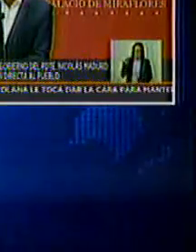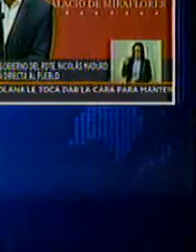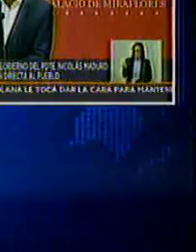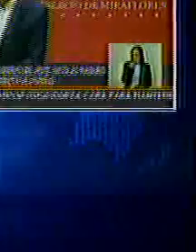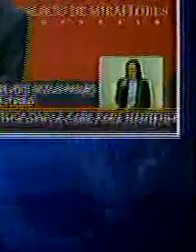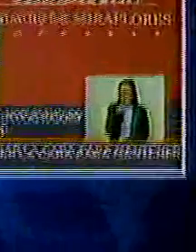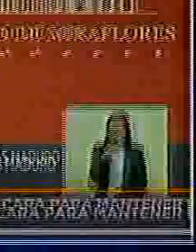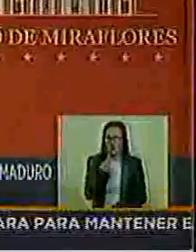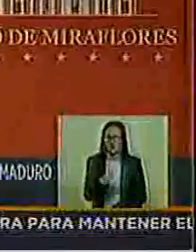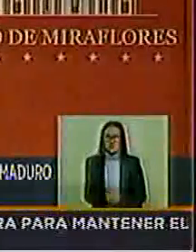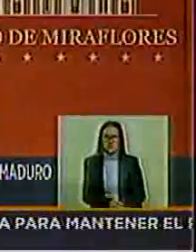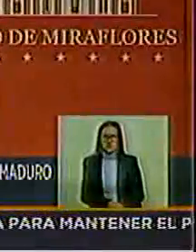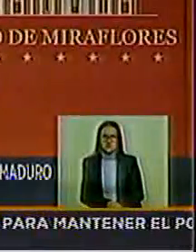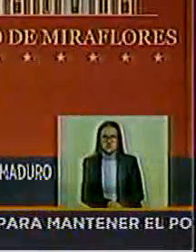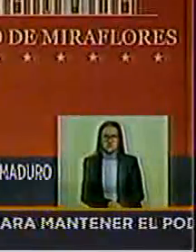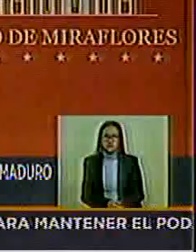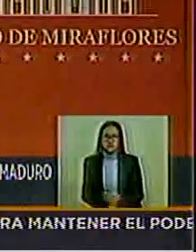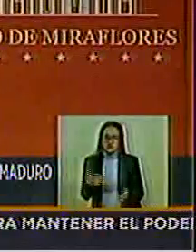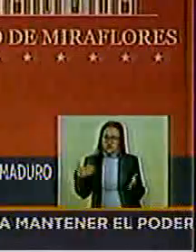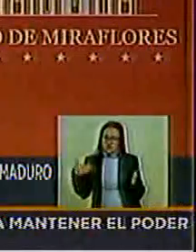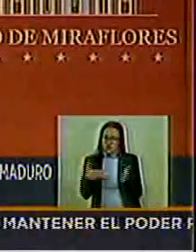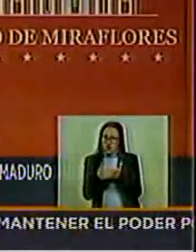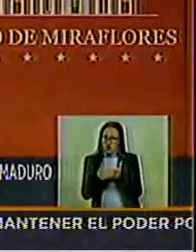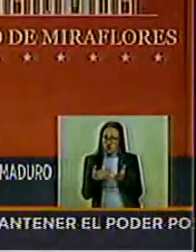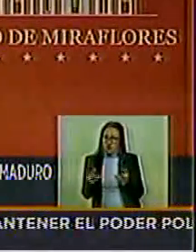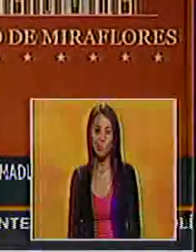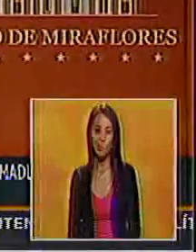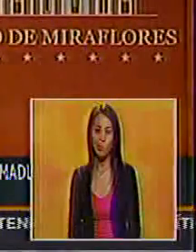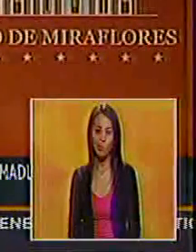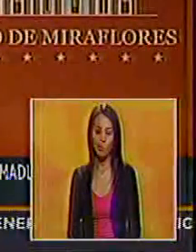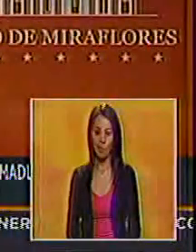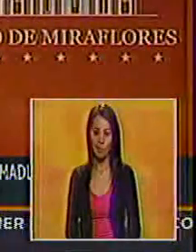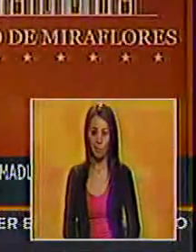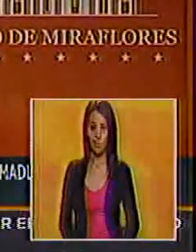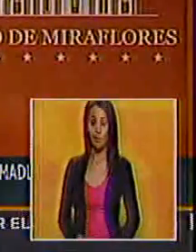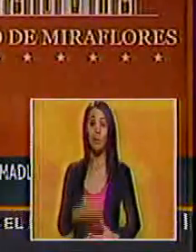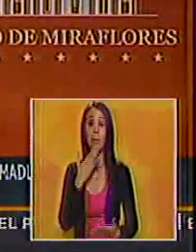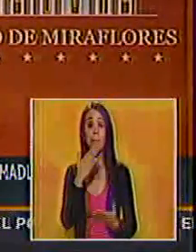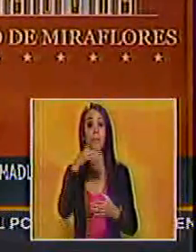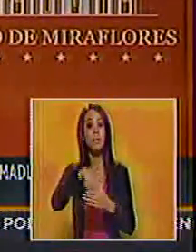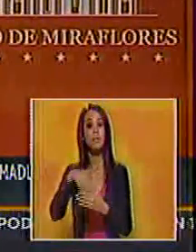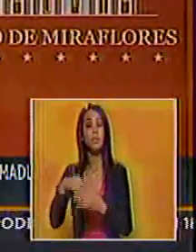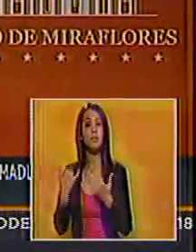escuchar. Unilaterales contra Venezuela, exigiendo elecciones ya.